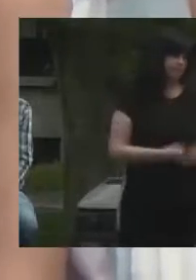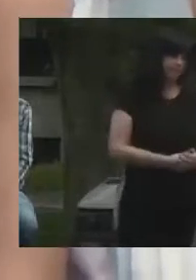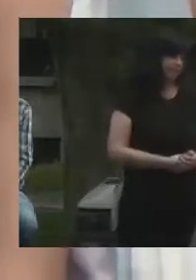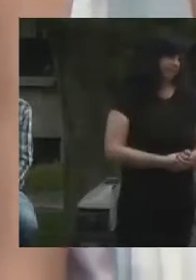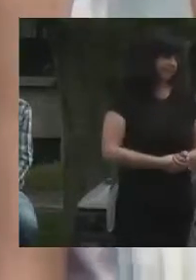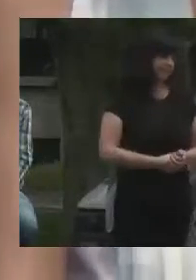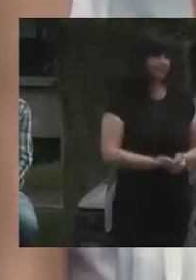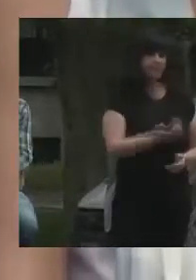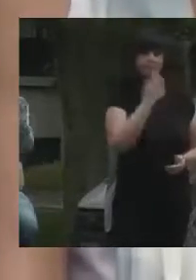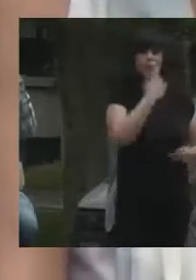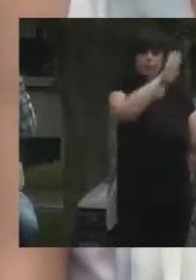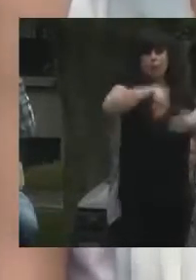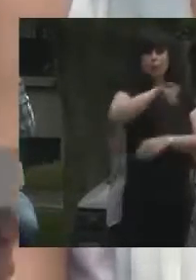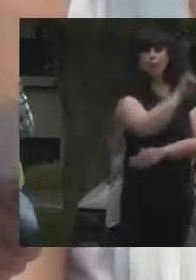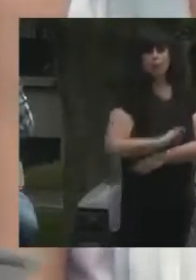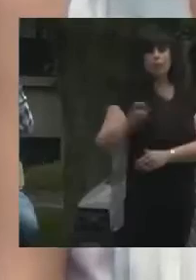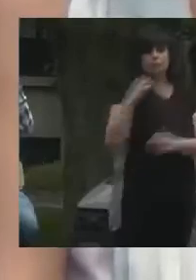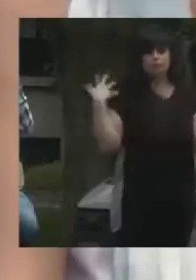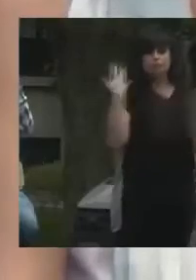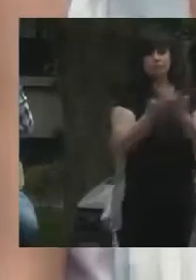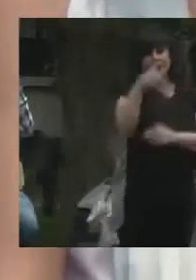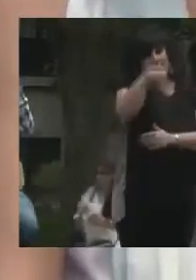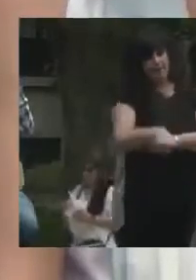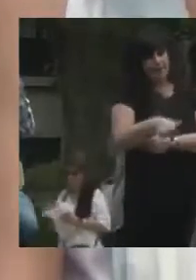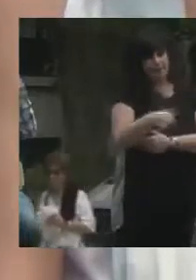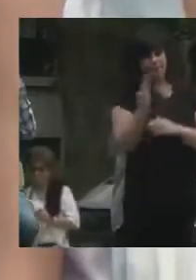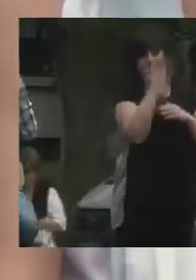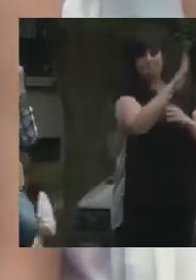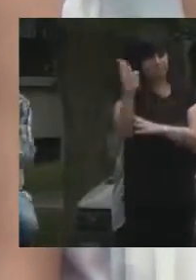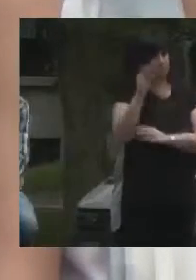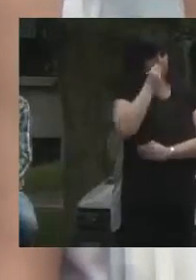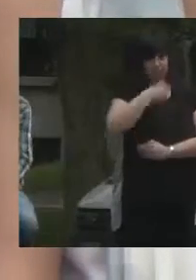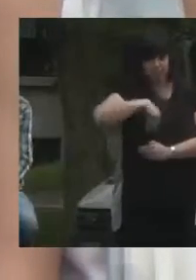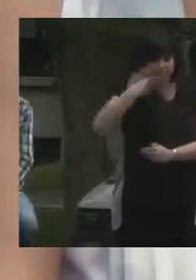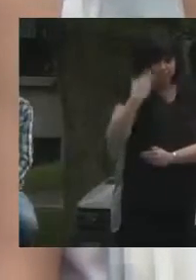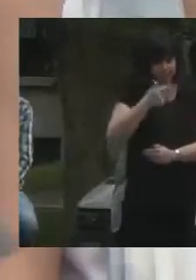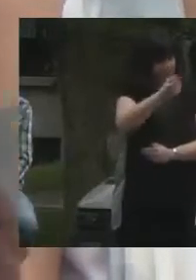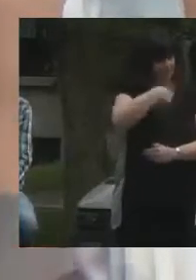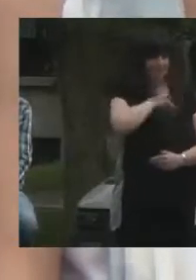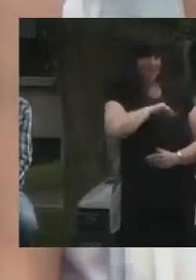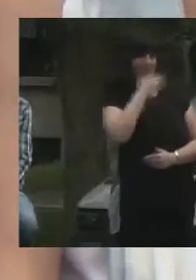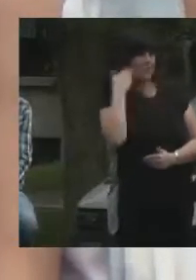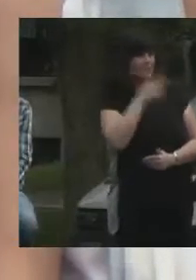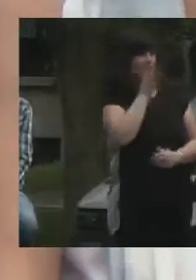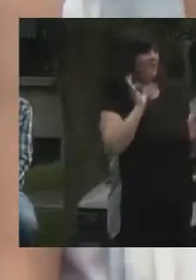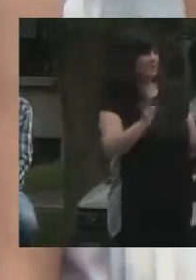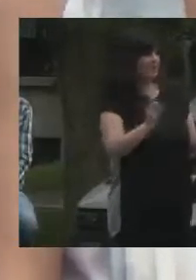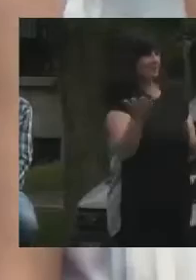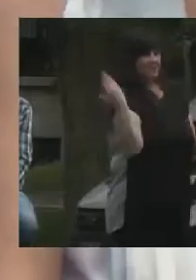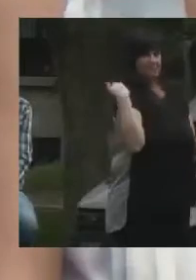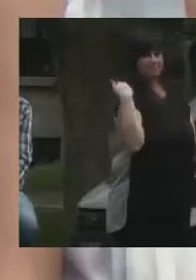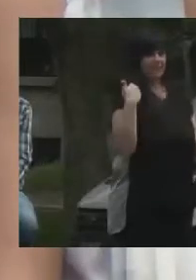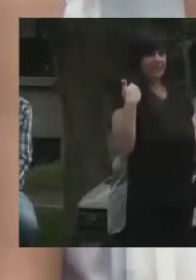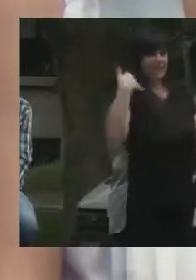Nestes últimos anos, bueno, temos aquí unha representación fantástica que é un orgullo. É certo, comentaba Antón